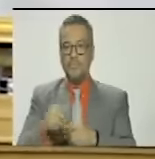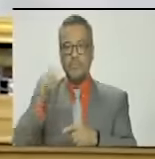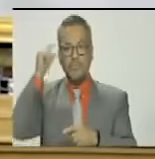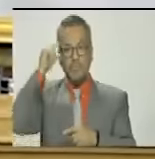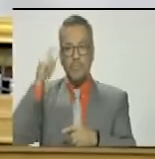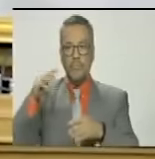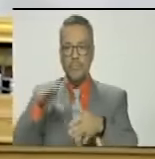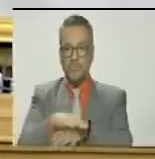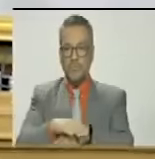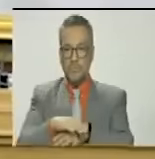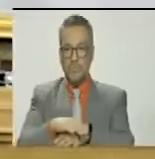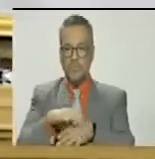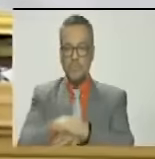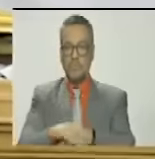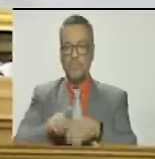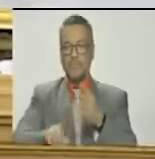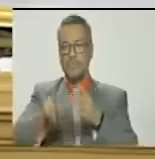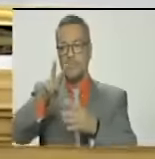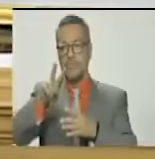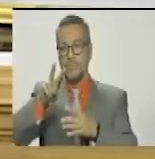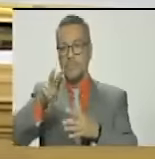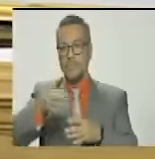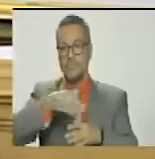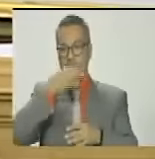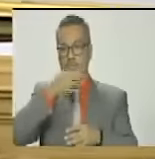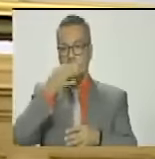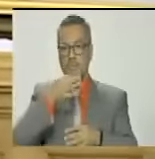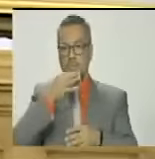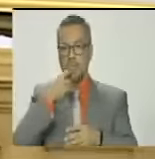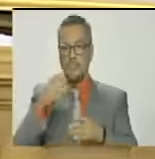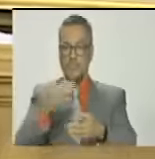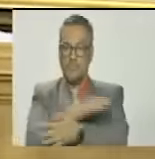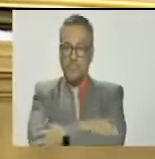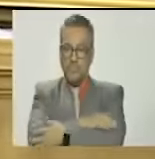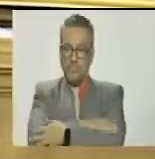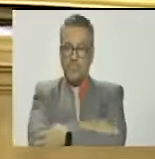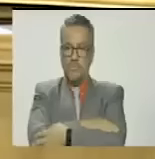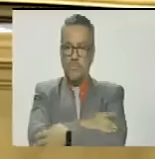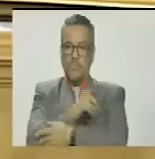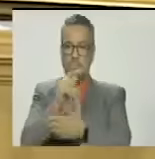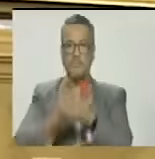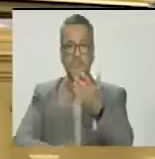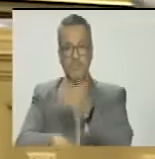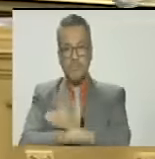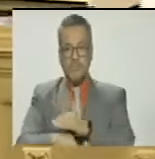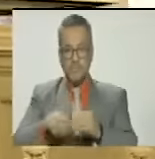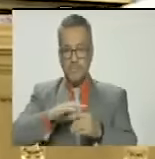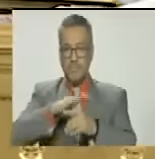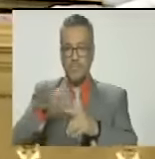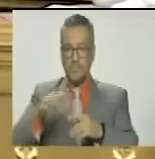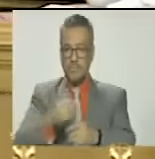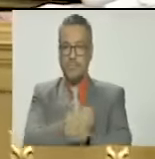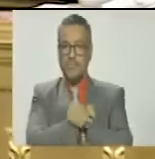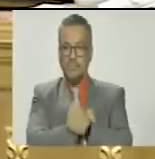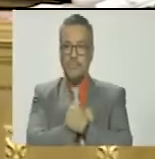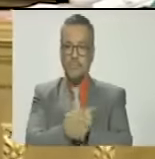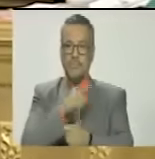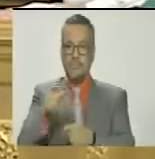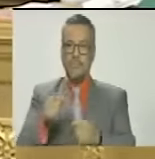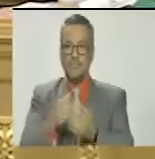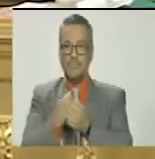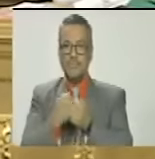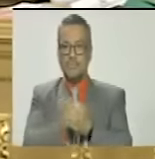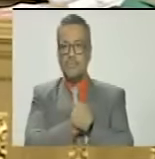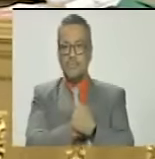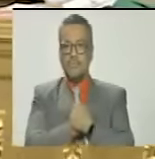día martes a las 2:30 de la tarde. Reciban un gran abrazo, se me van por la sombrita, los quiero y las quiero mucho.